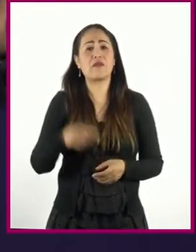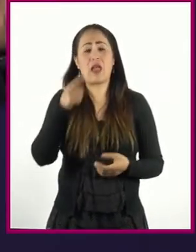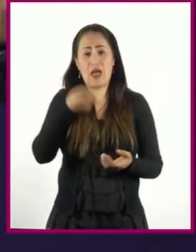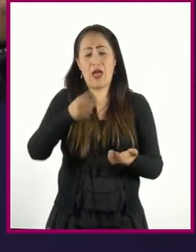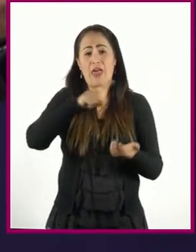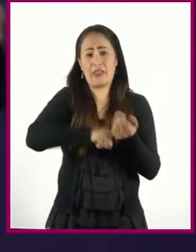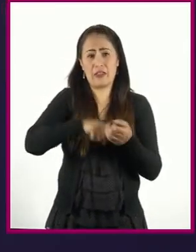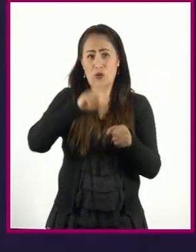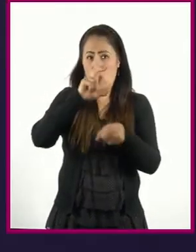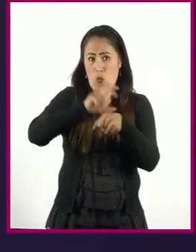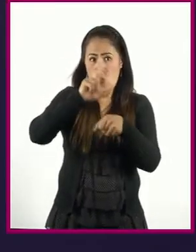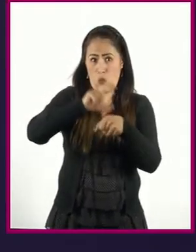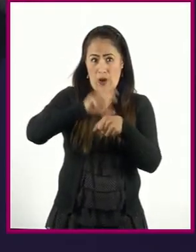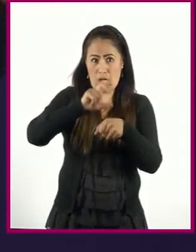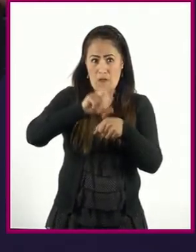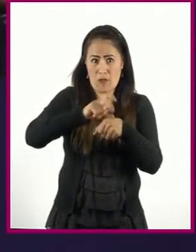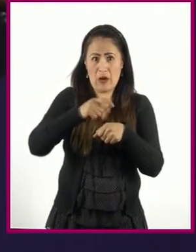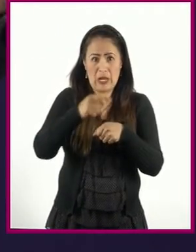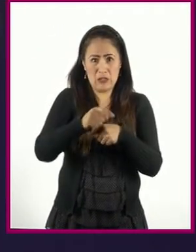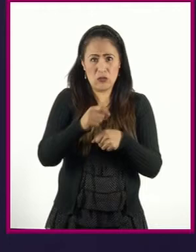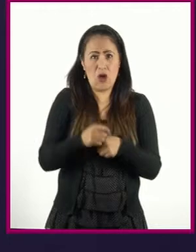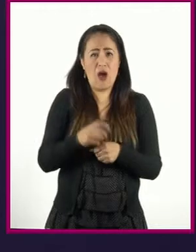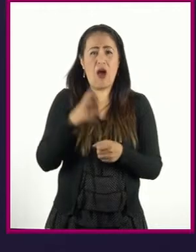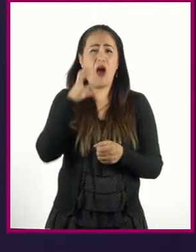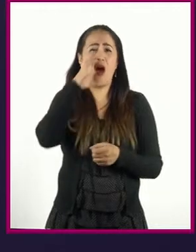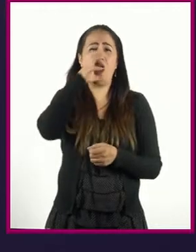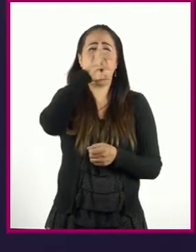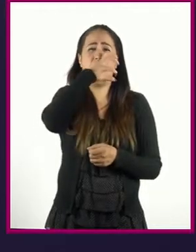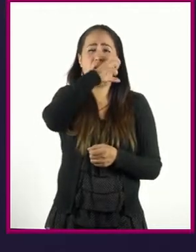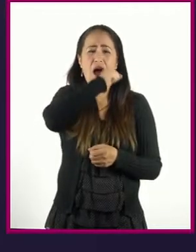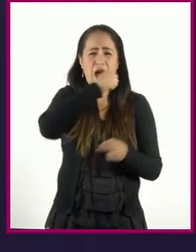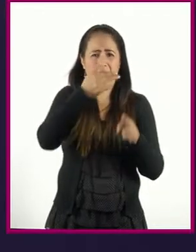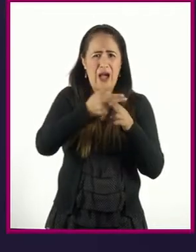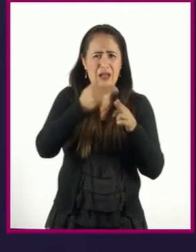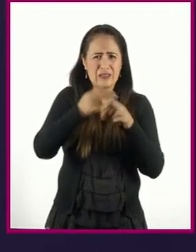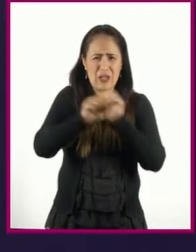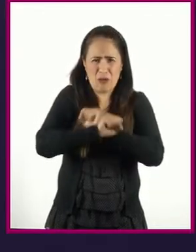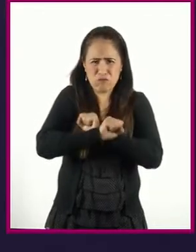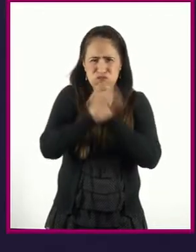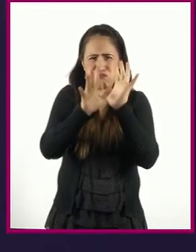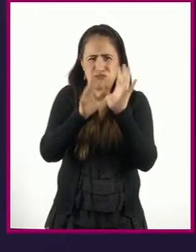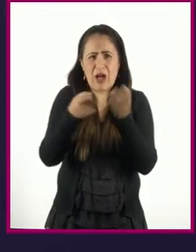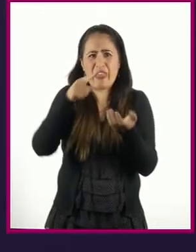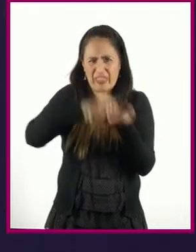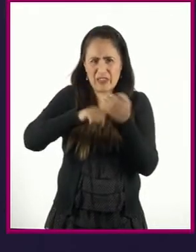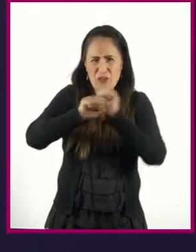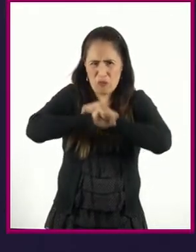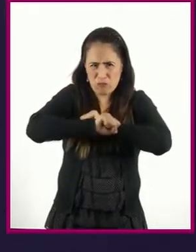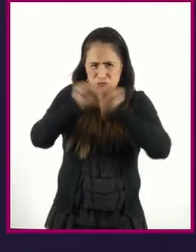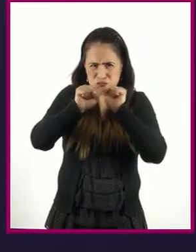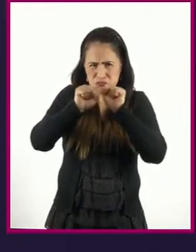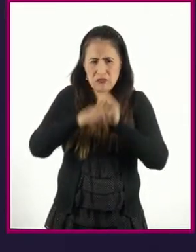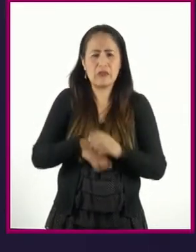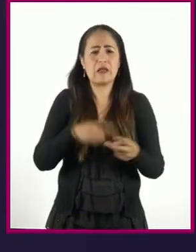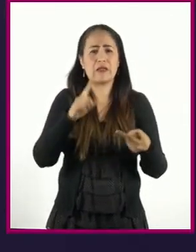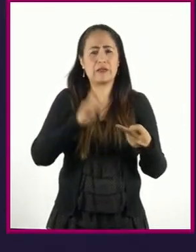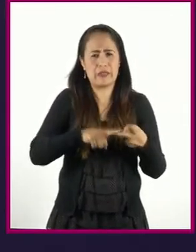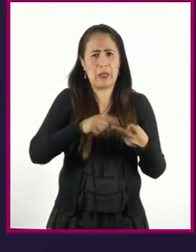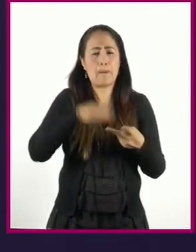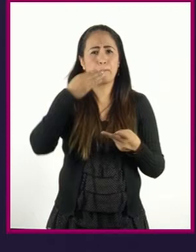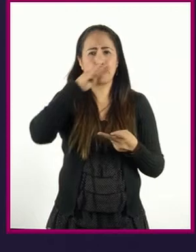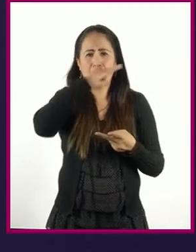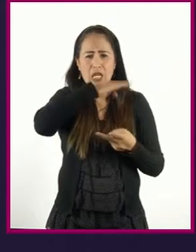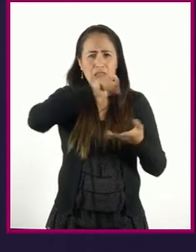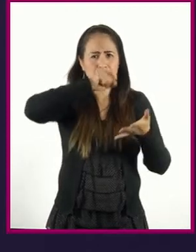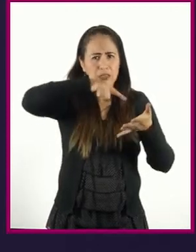temperatura hasta explotar debido a la presión interna. mientras que los granos de maíz